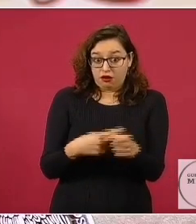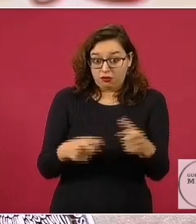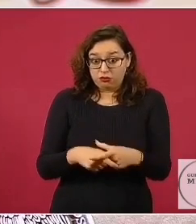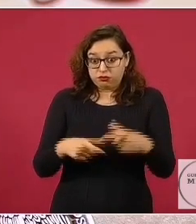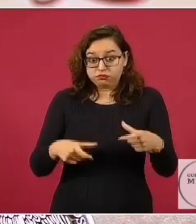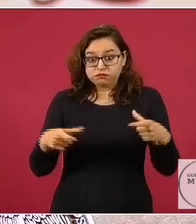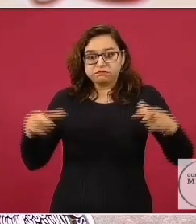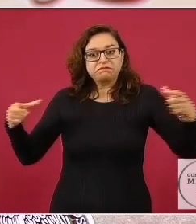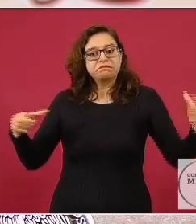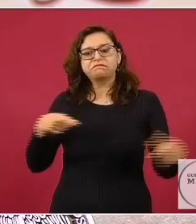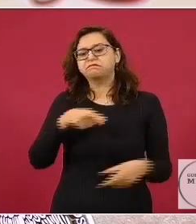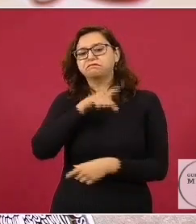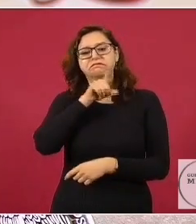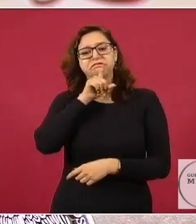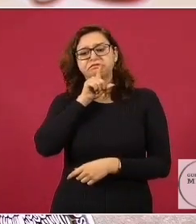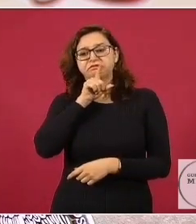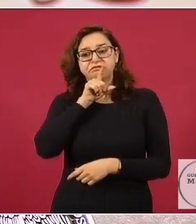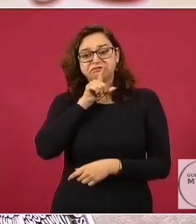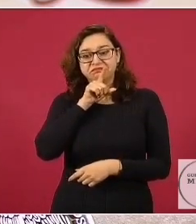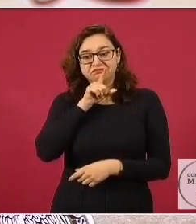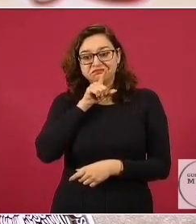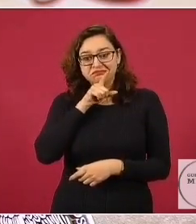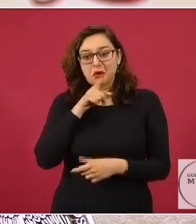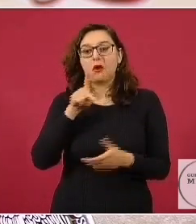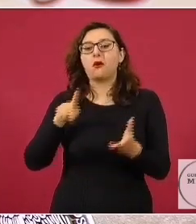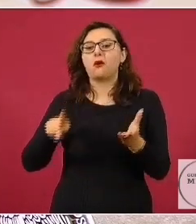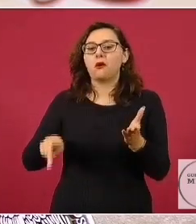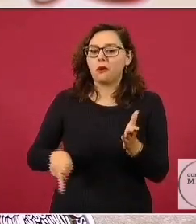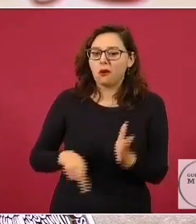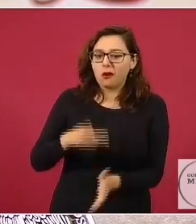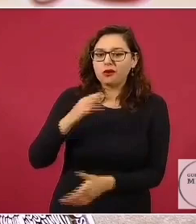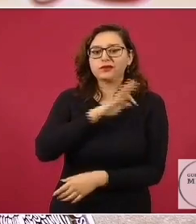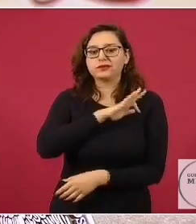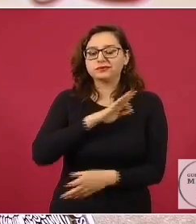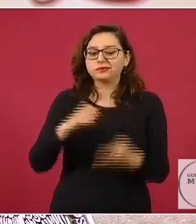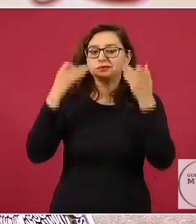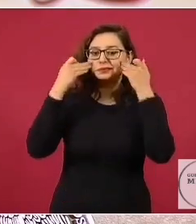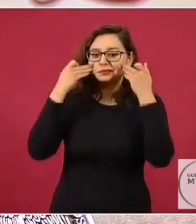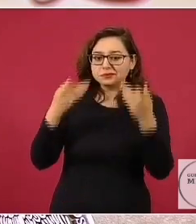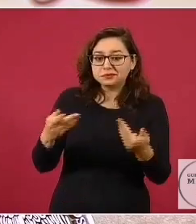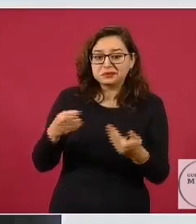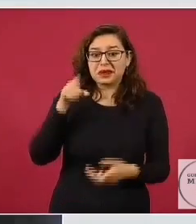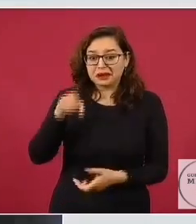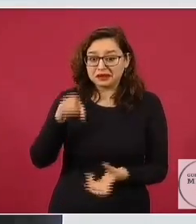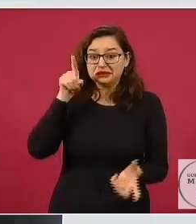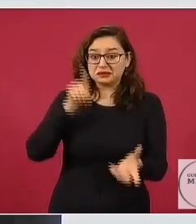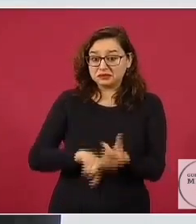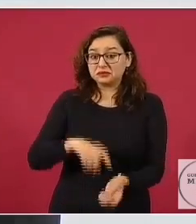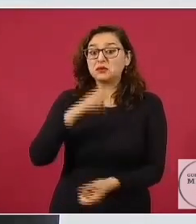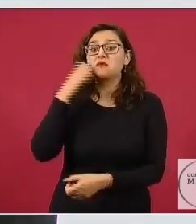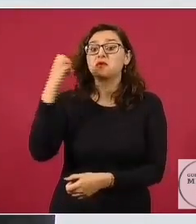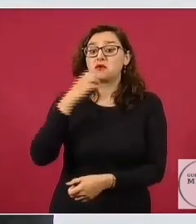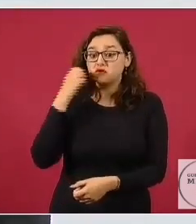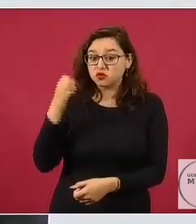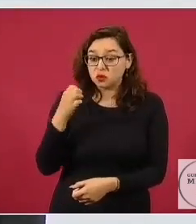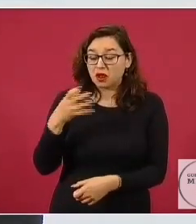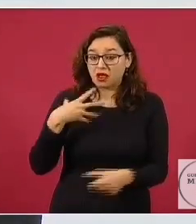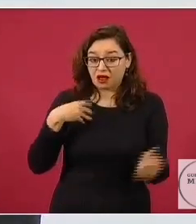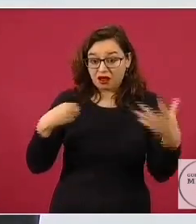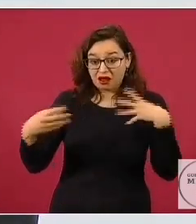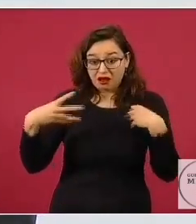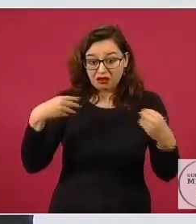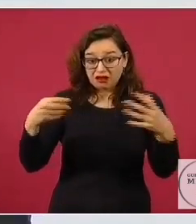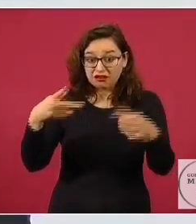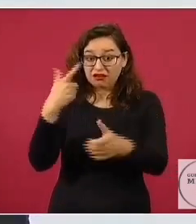que permitió ver que las escuelas, una vez abiertas después de las vacaciones, tampoco eran un centro particular de